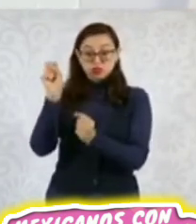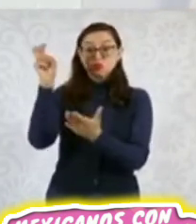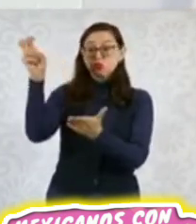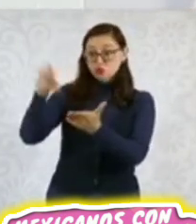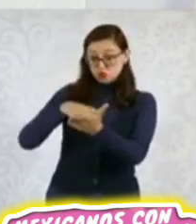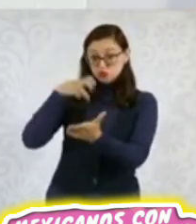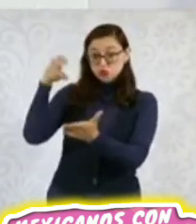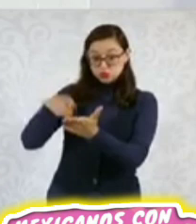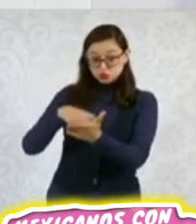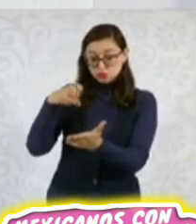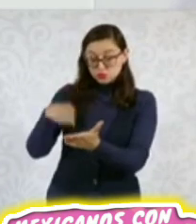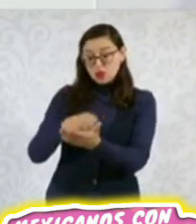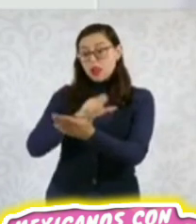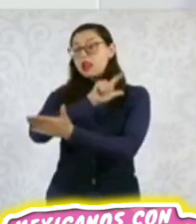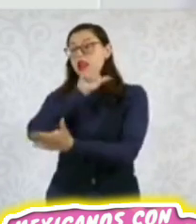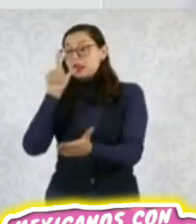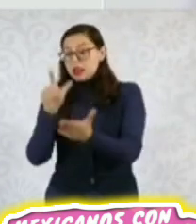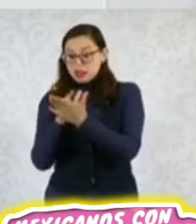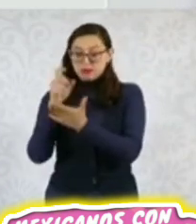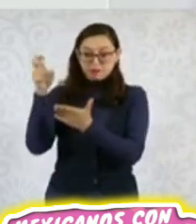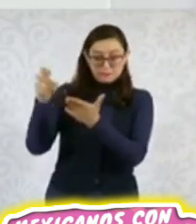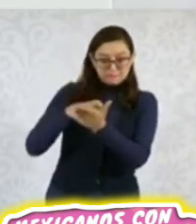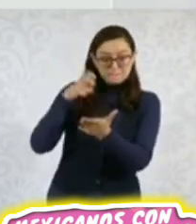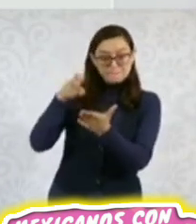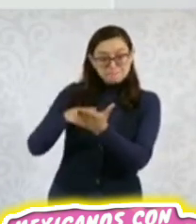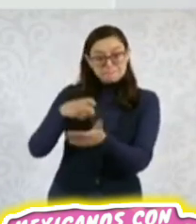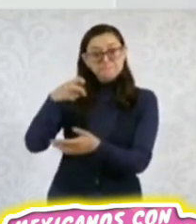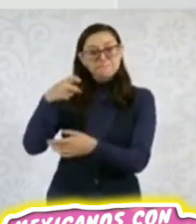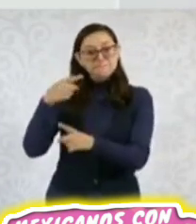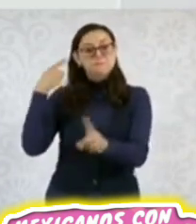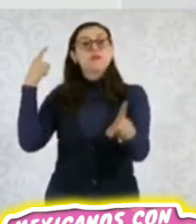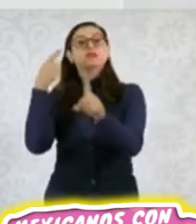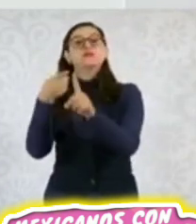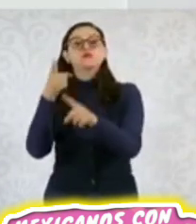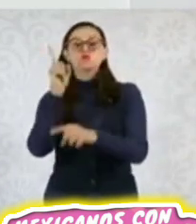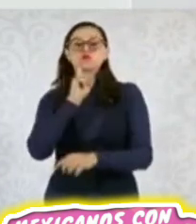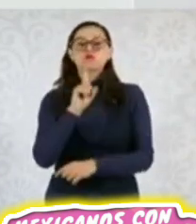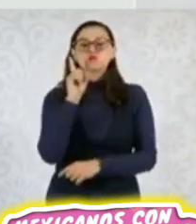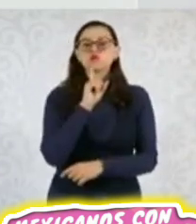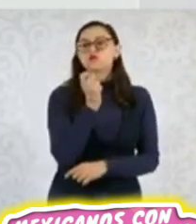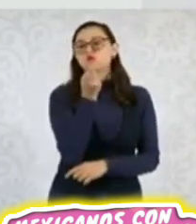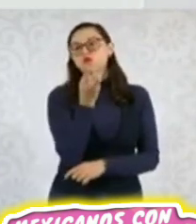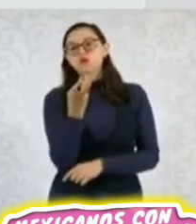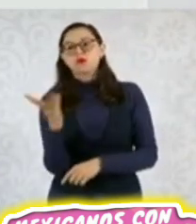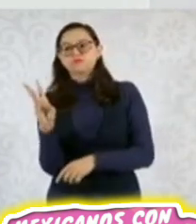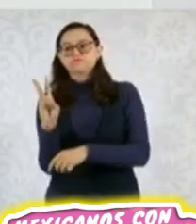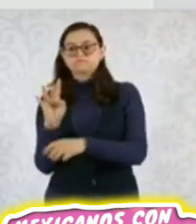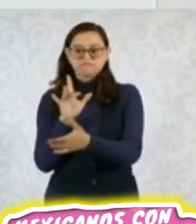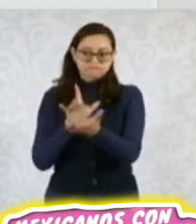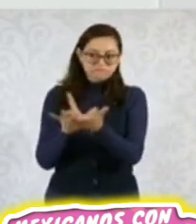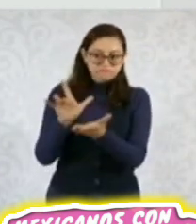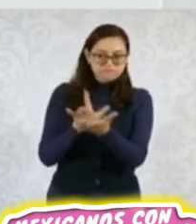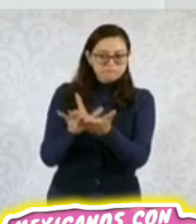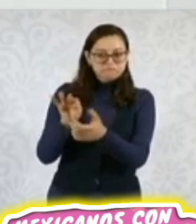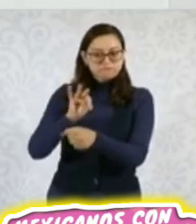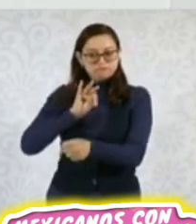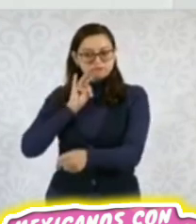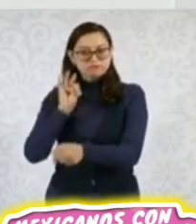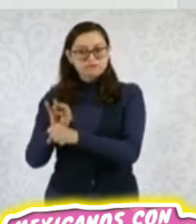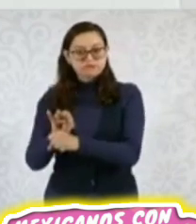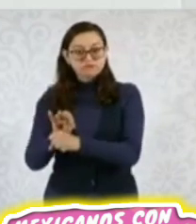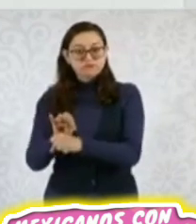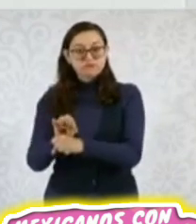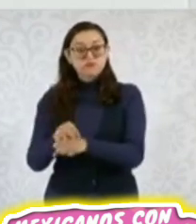leyes para el apoyo y protección de las mujeres. Como primera presidenta